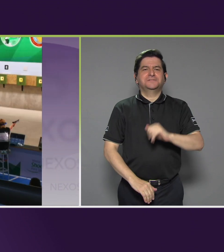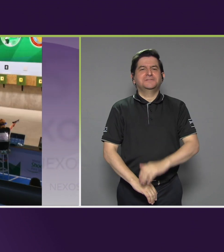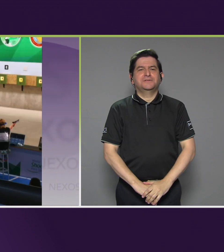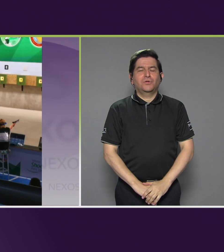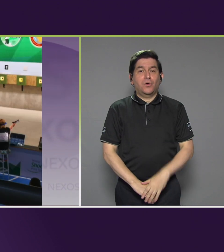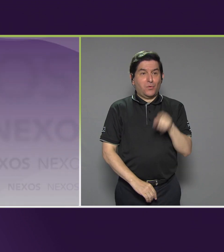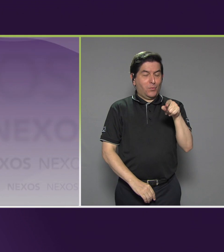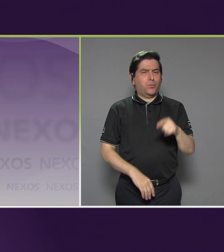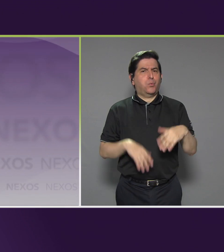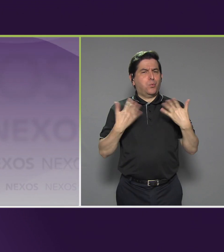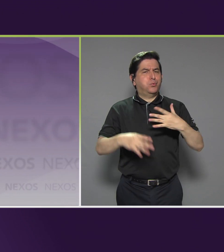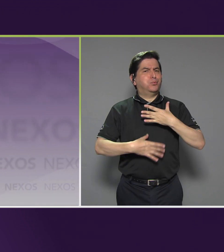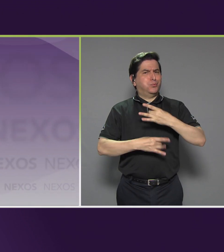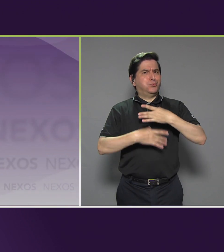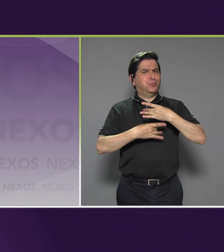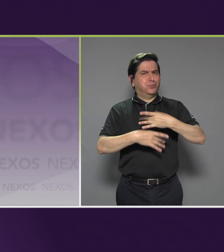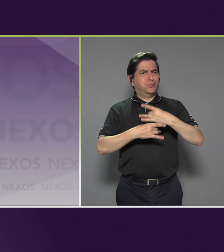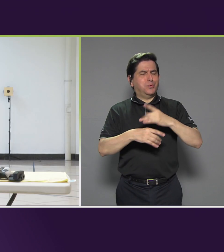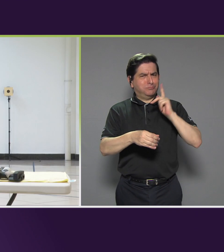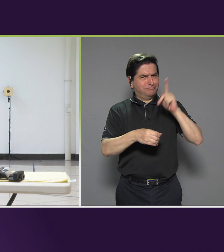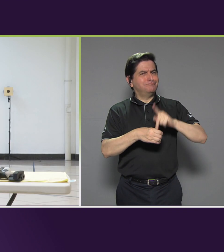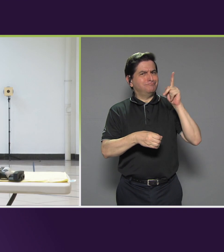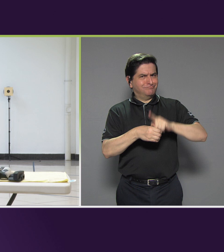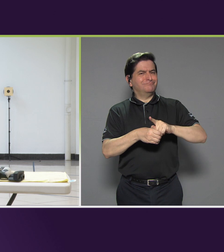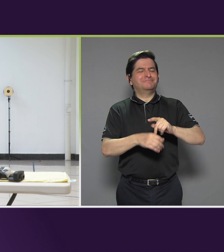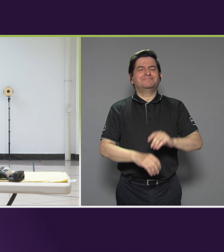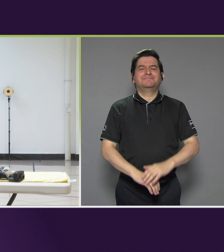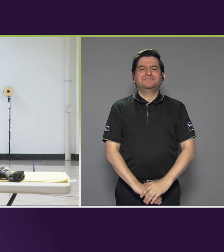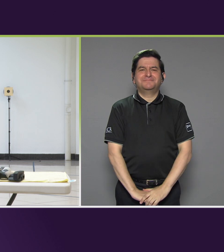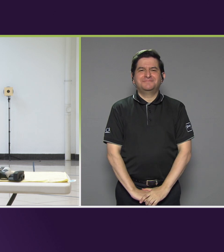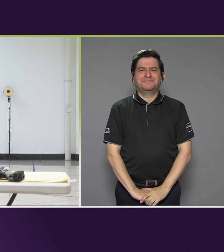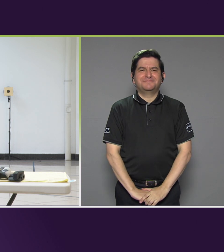fue muy, muy, muy interesante, ¿verdad?, poder participar.